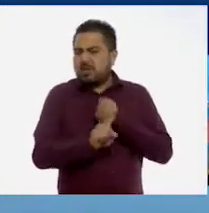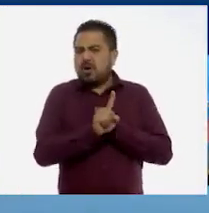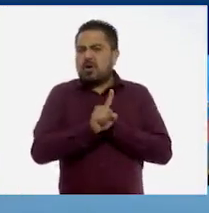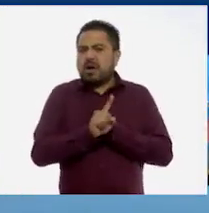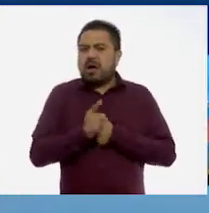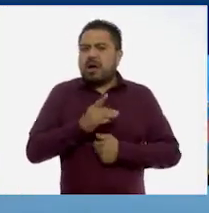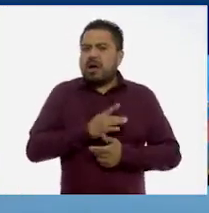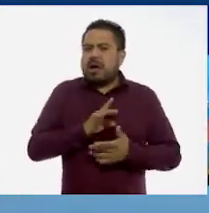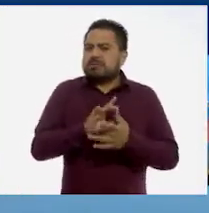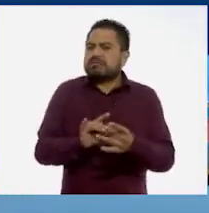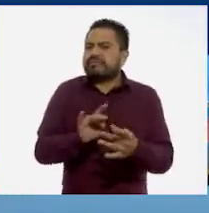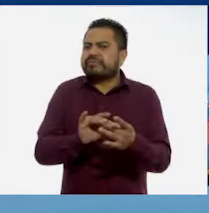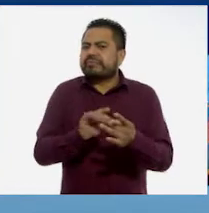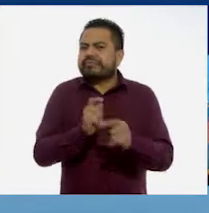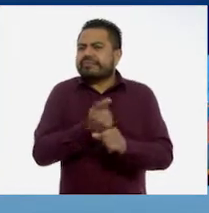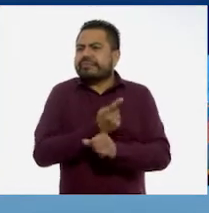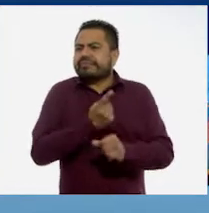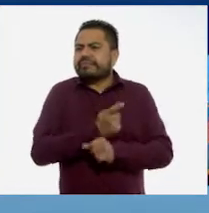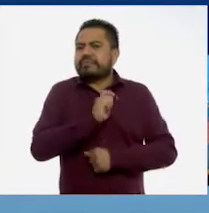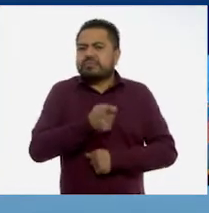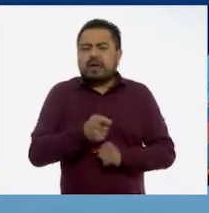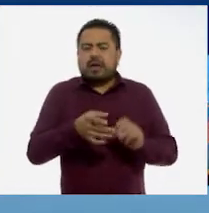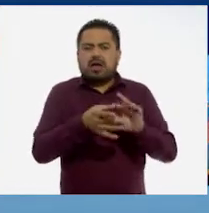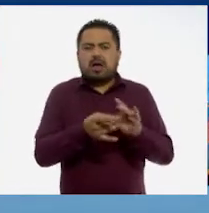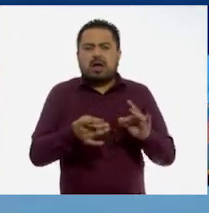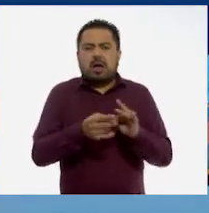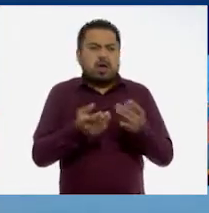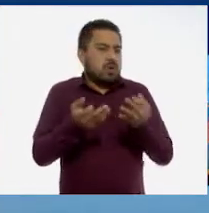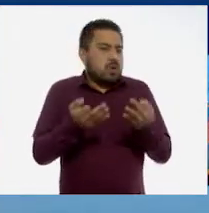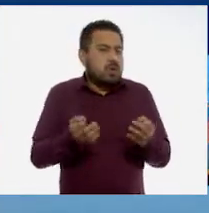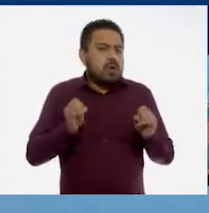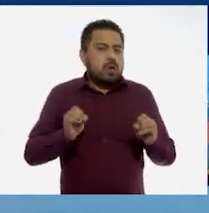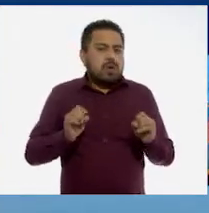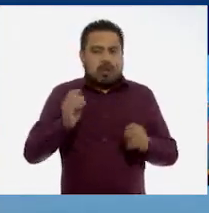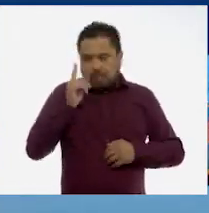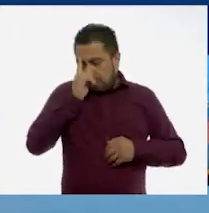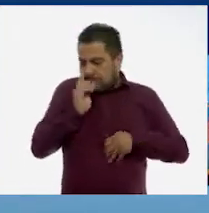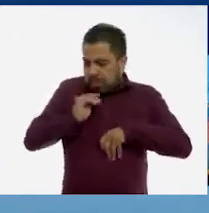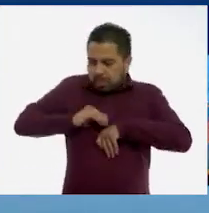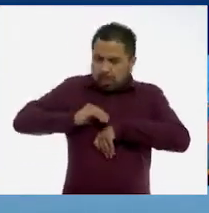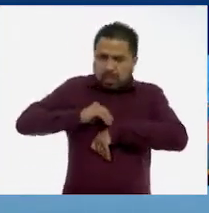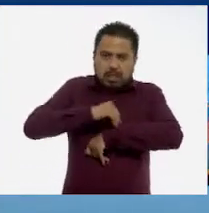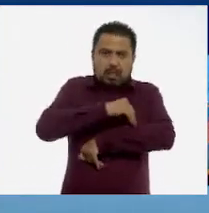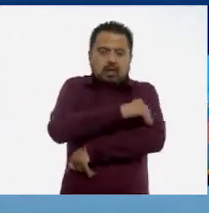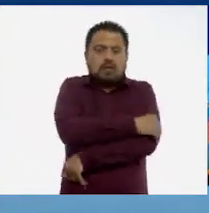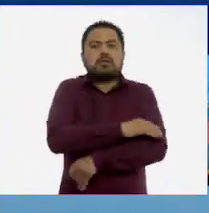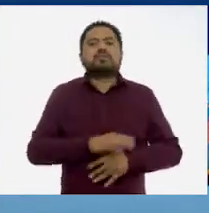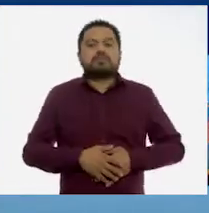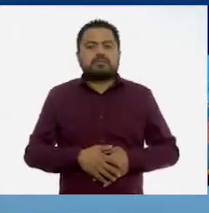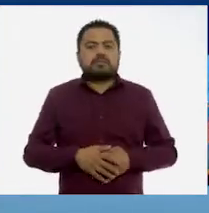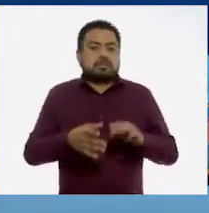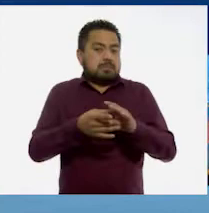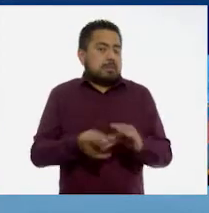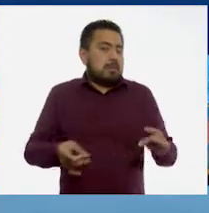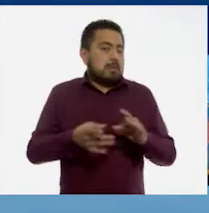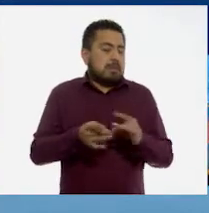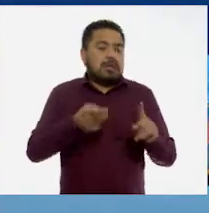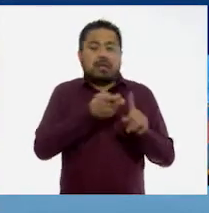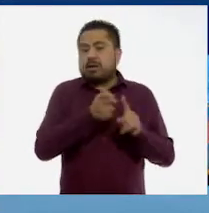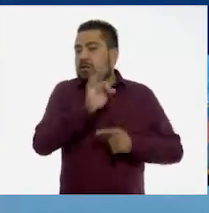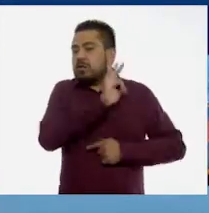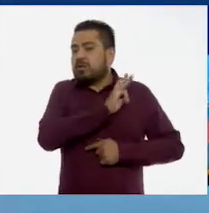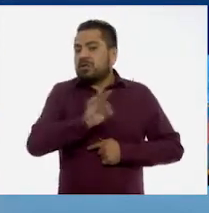para entender los sucesos, te cuenta hechos reales o pueden ser inventados. El narrador, como pueden ver, puede